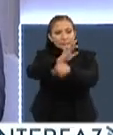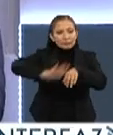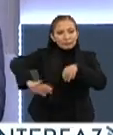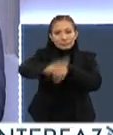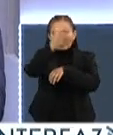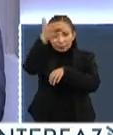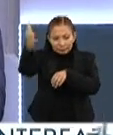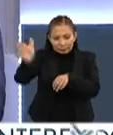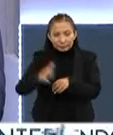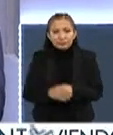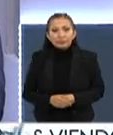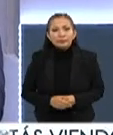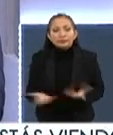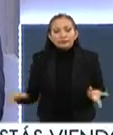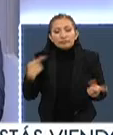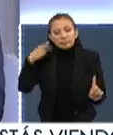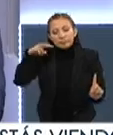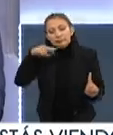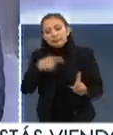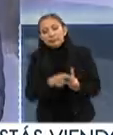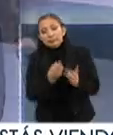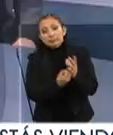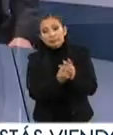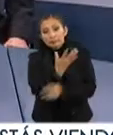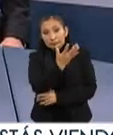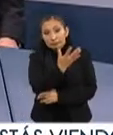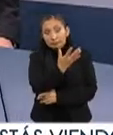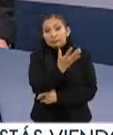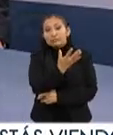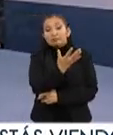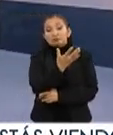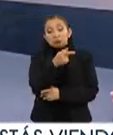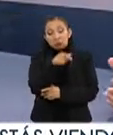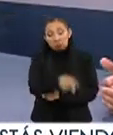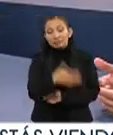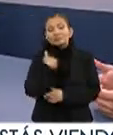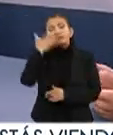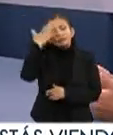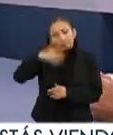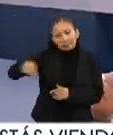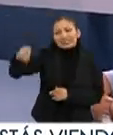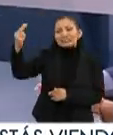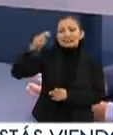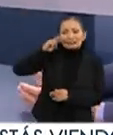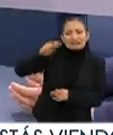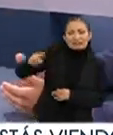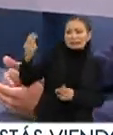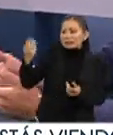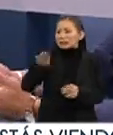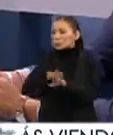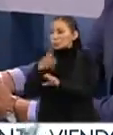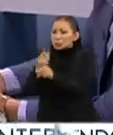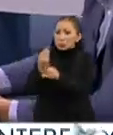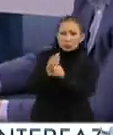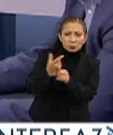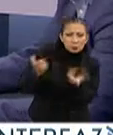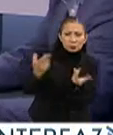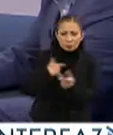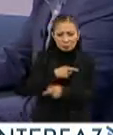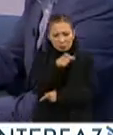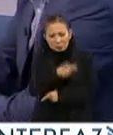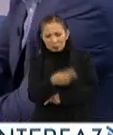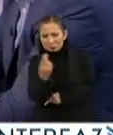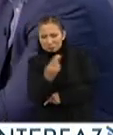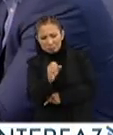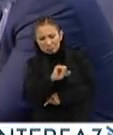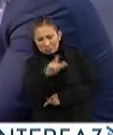ambiente. El enfoque es innovador. Se sabía ya de esta necesidad de antemano de contar con